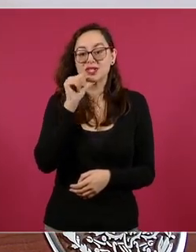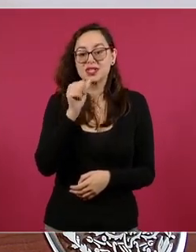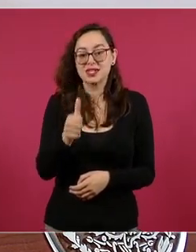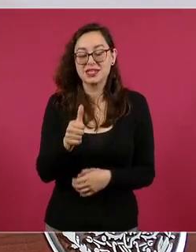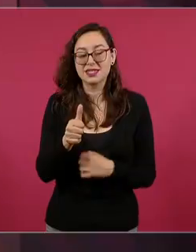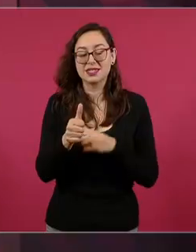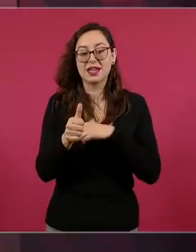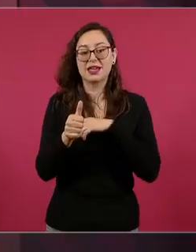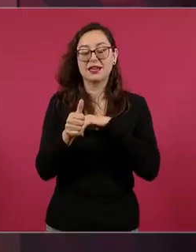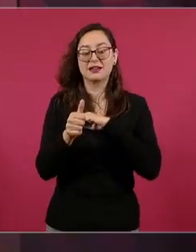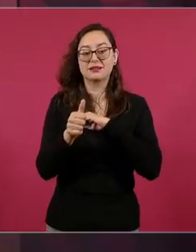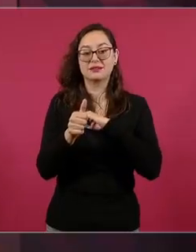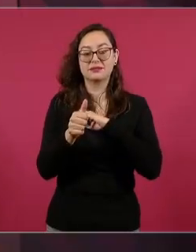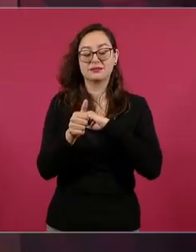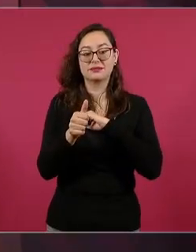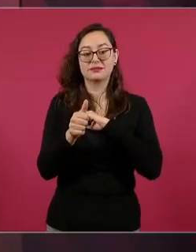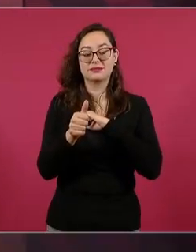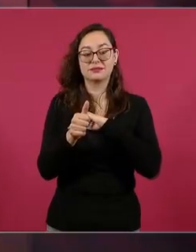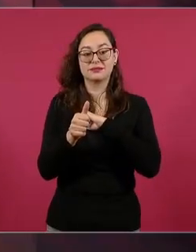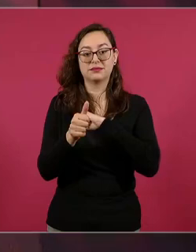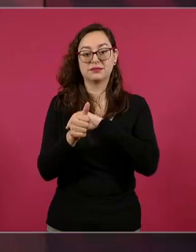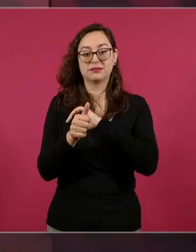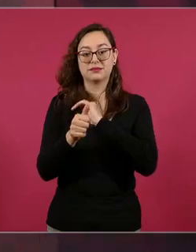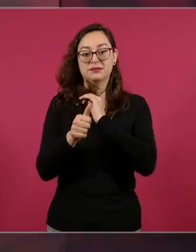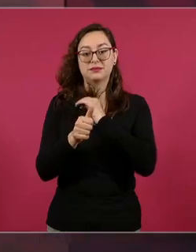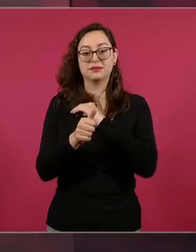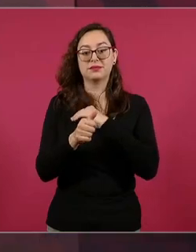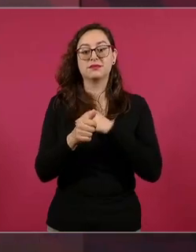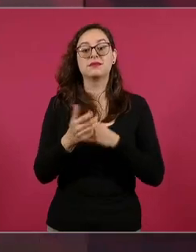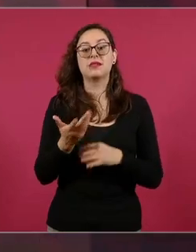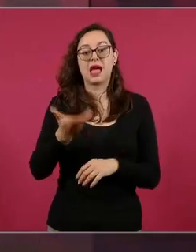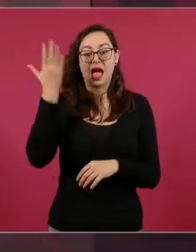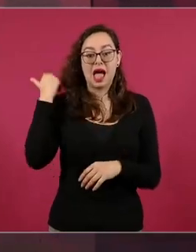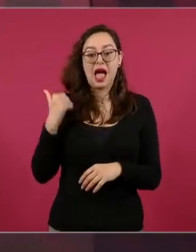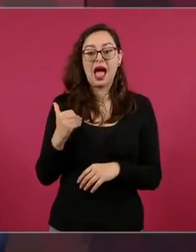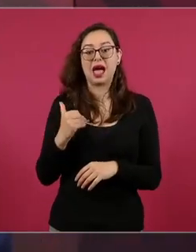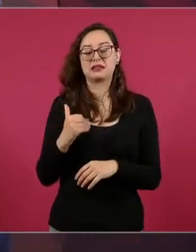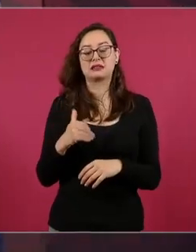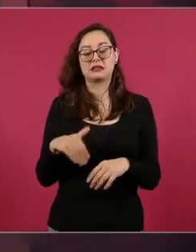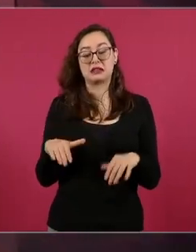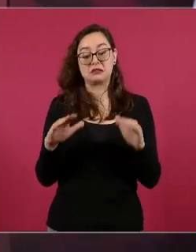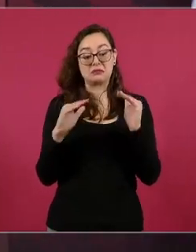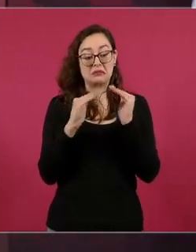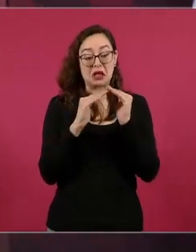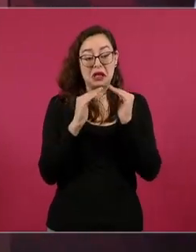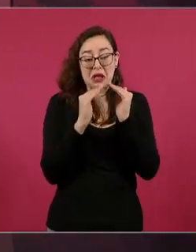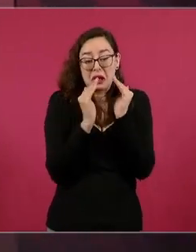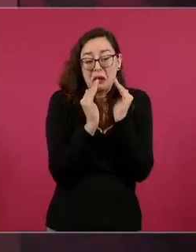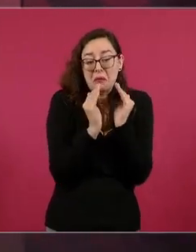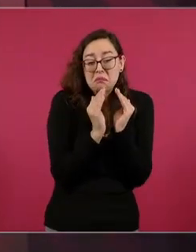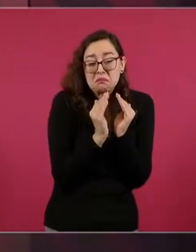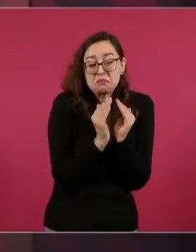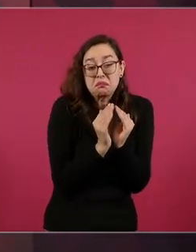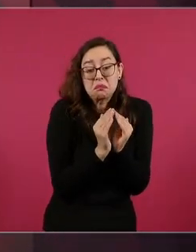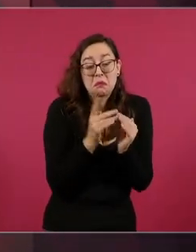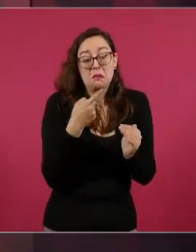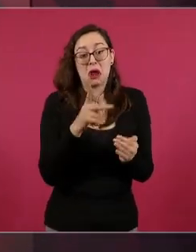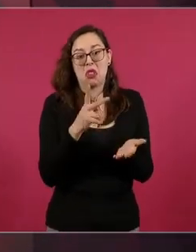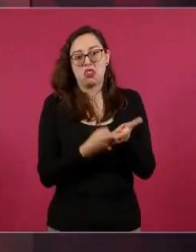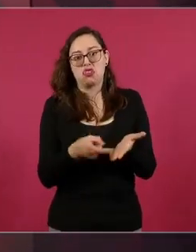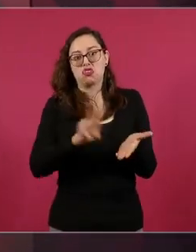porque hacían esos huevitos porque cobraban dos, tres veces más de lo que